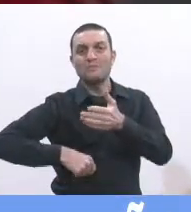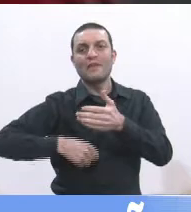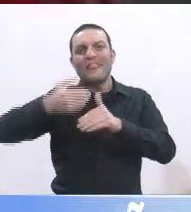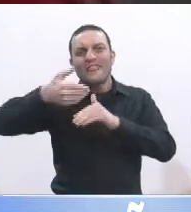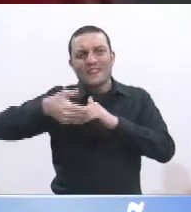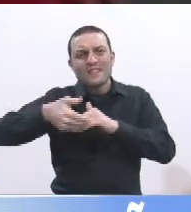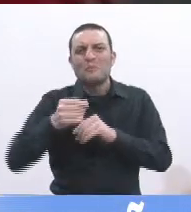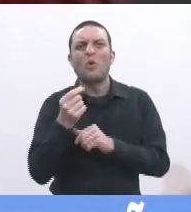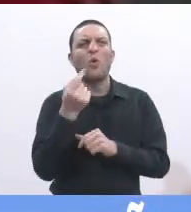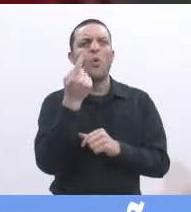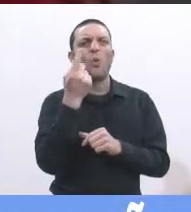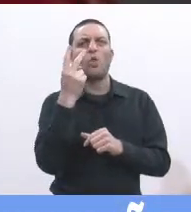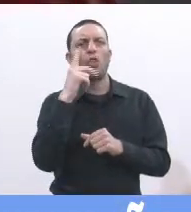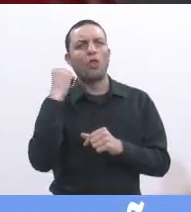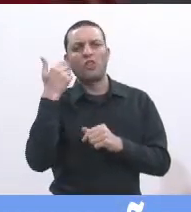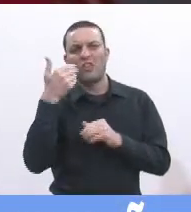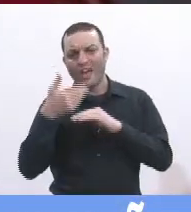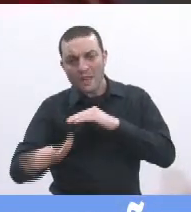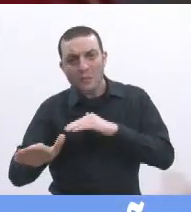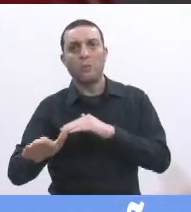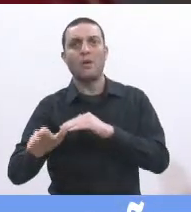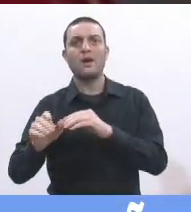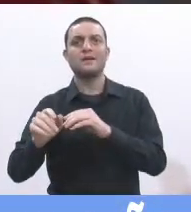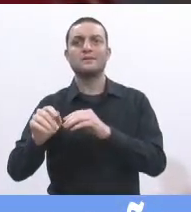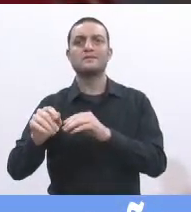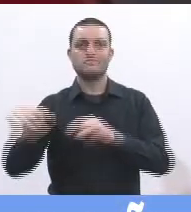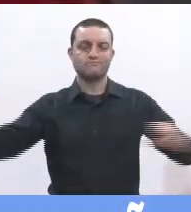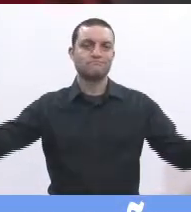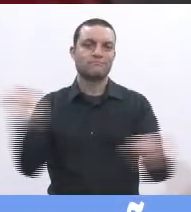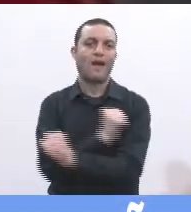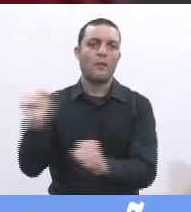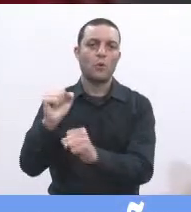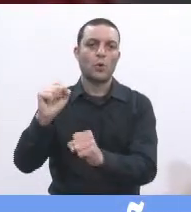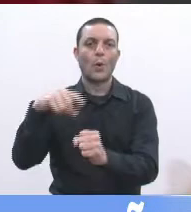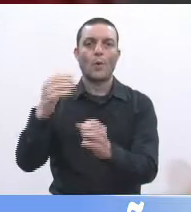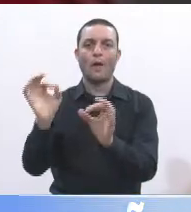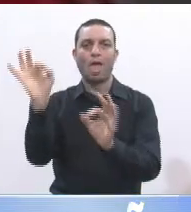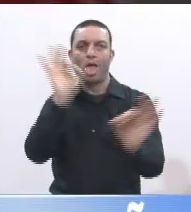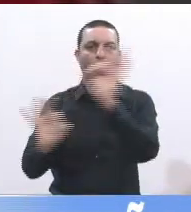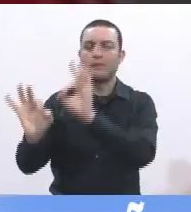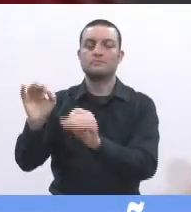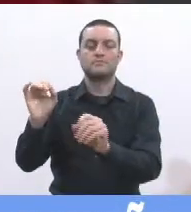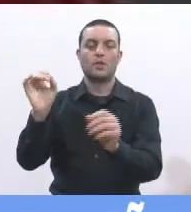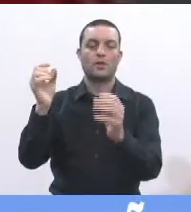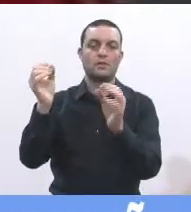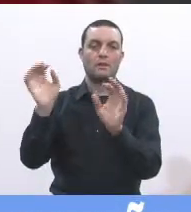de ley que estamos tratando, donde vuelve no solo a quitar más recursos a la Ciudad de Buenos